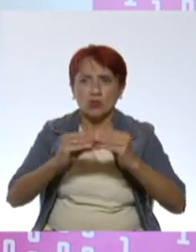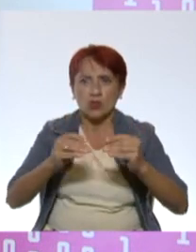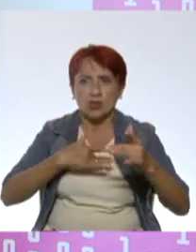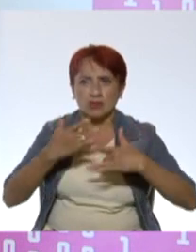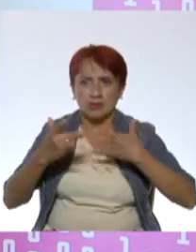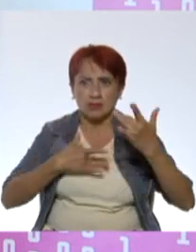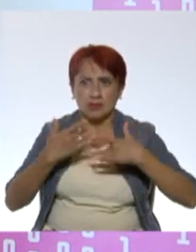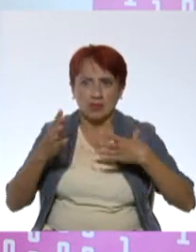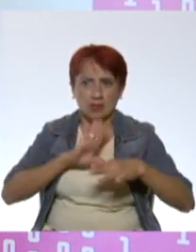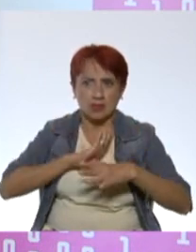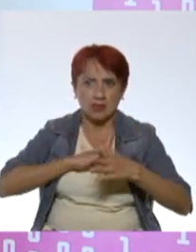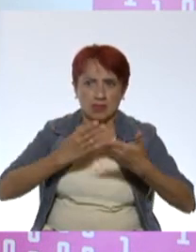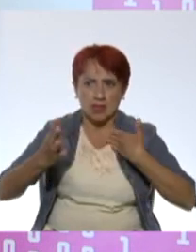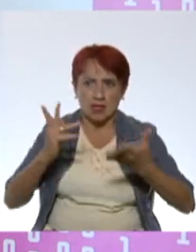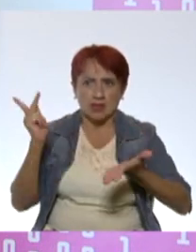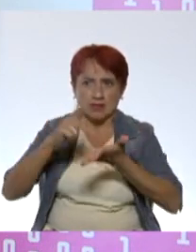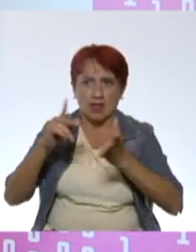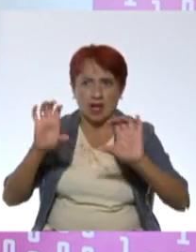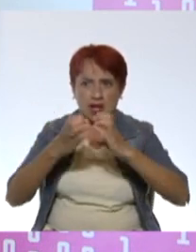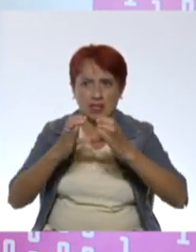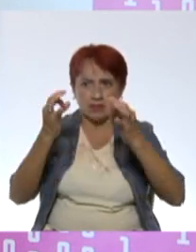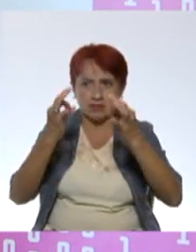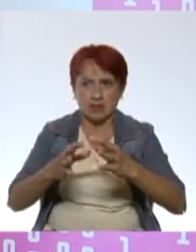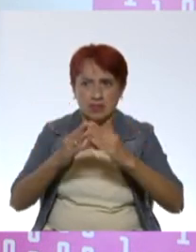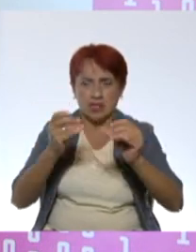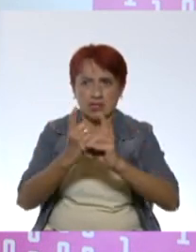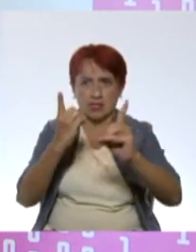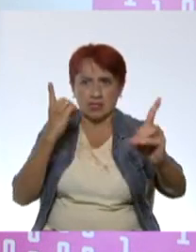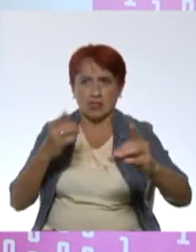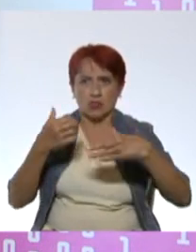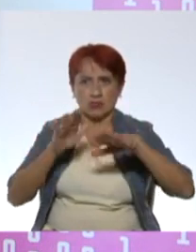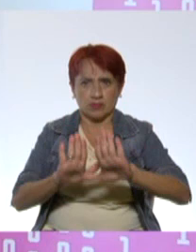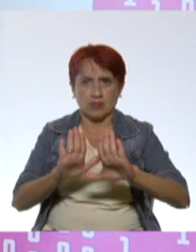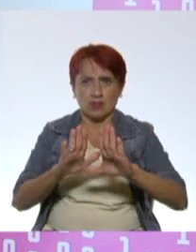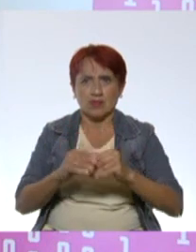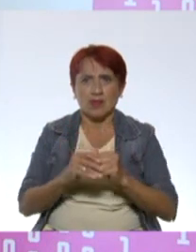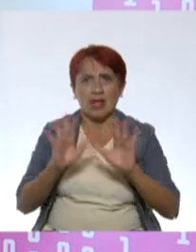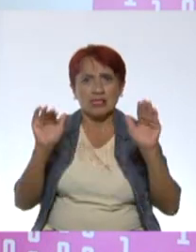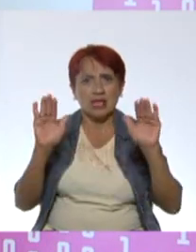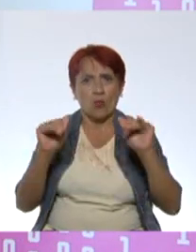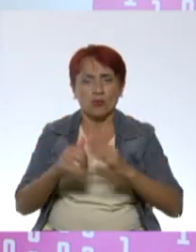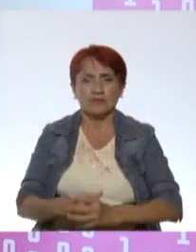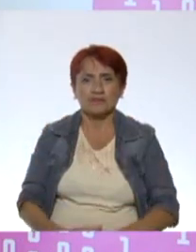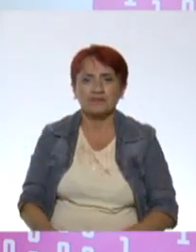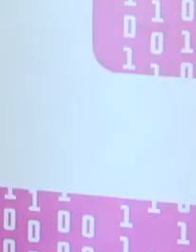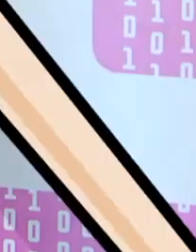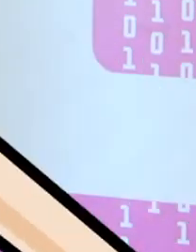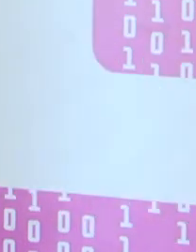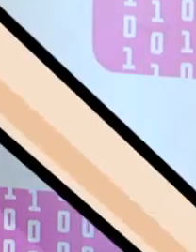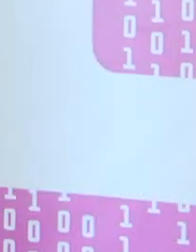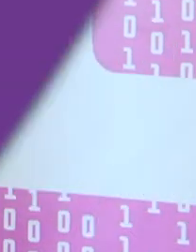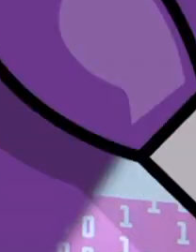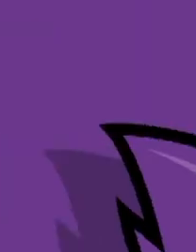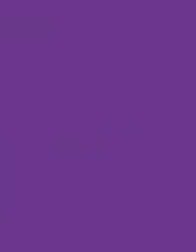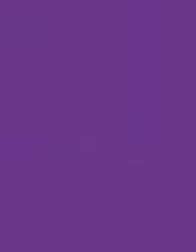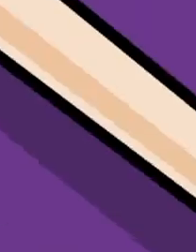educativa. Recordando que en este regreso a clases progresivo y seguro, la educación a distancia no se detiene. Hasta la próxima.